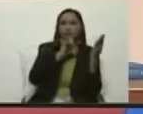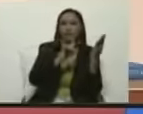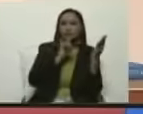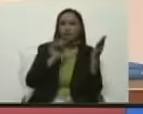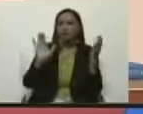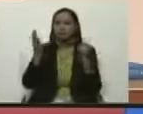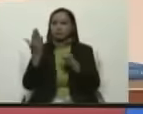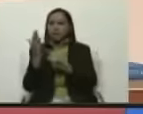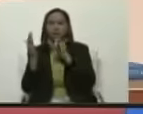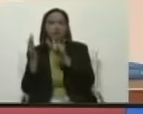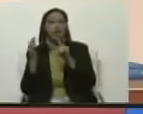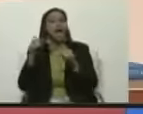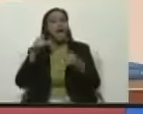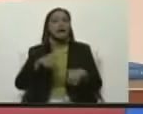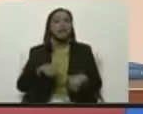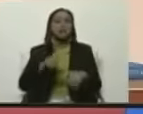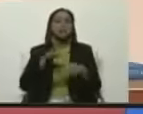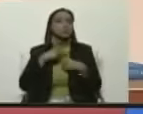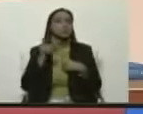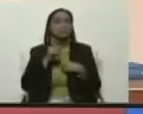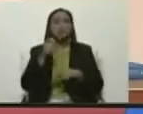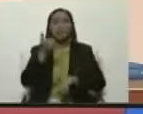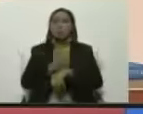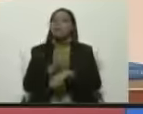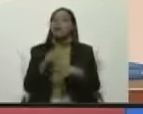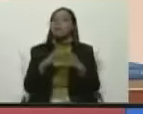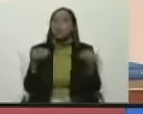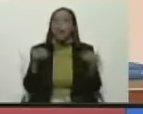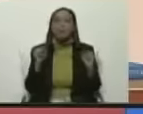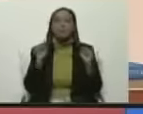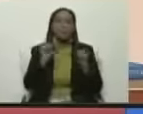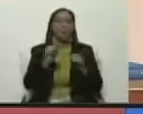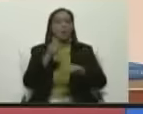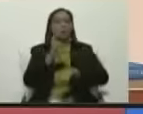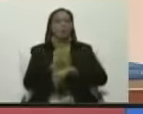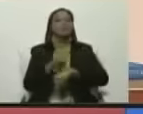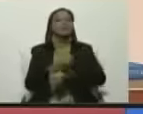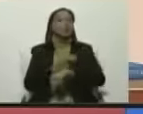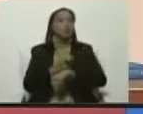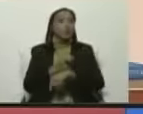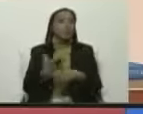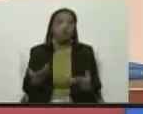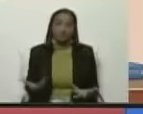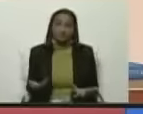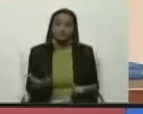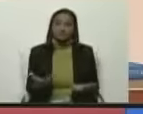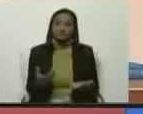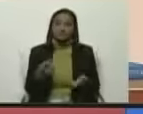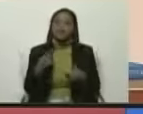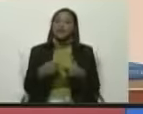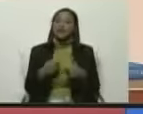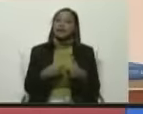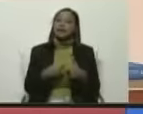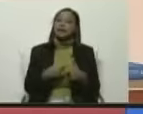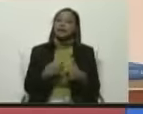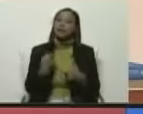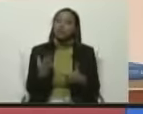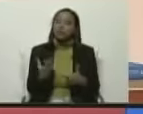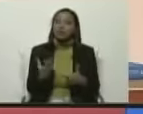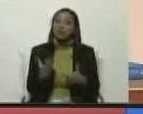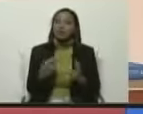todo y nos van a culpar de todo. Ahora, lo que sí demuestra una gran fragilidad en la